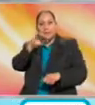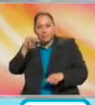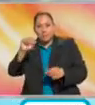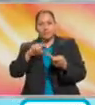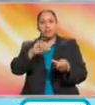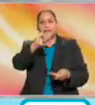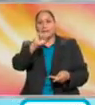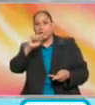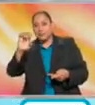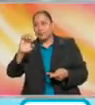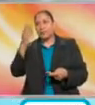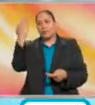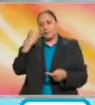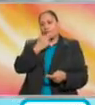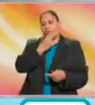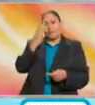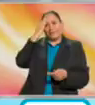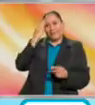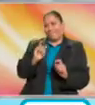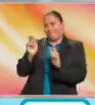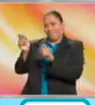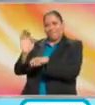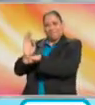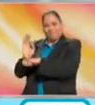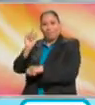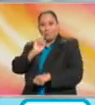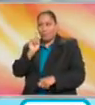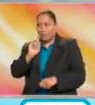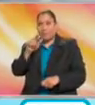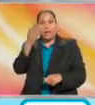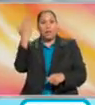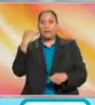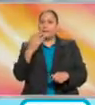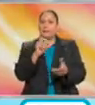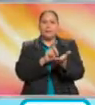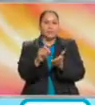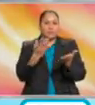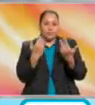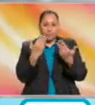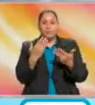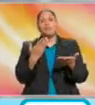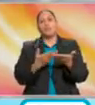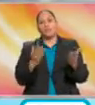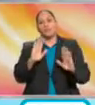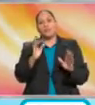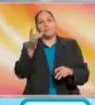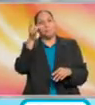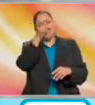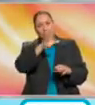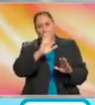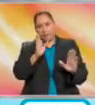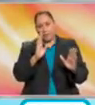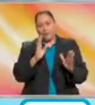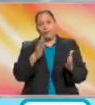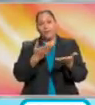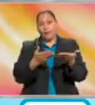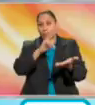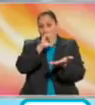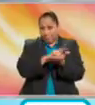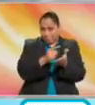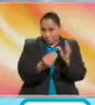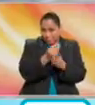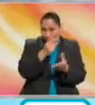era un hombre. Ok. Entonces no te reconozco esos derechos. Hoy en día esas batallas ya han sido superadas y hoy con la